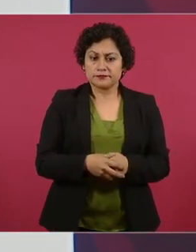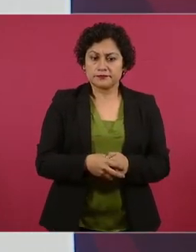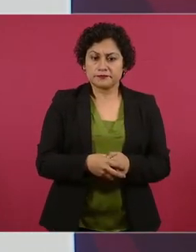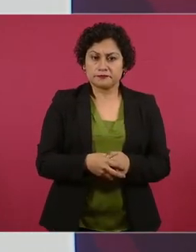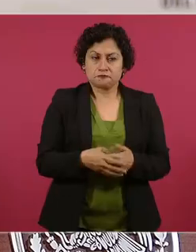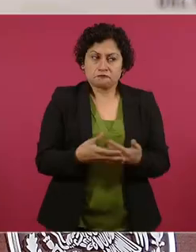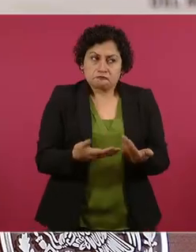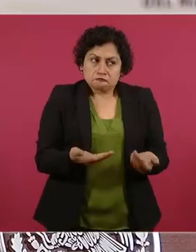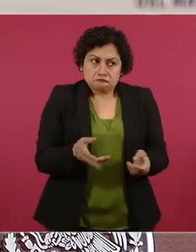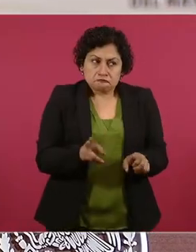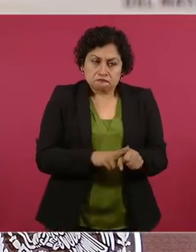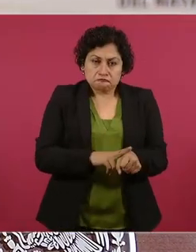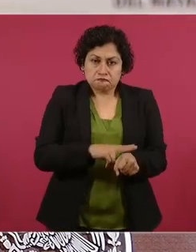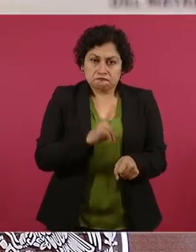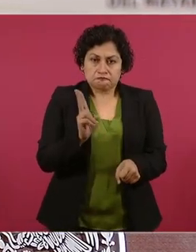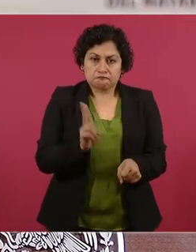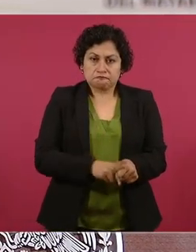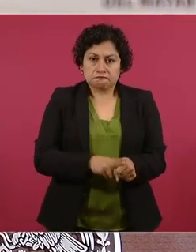normal,